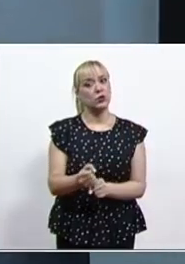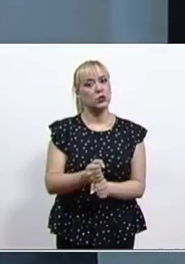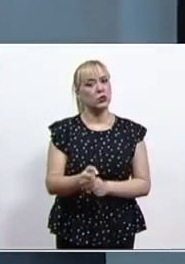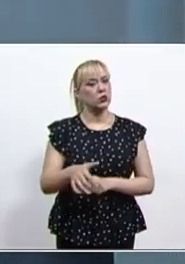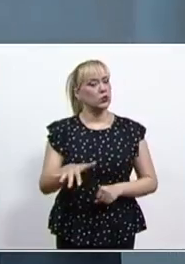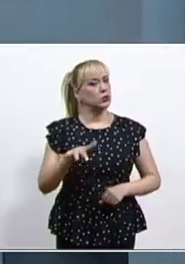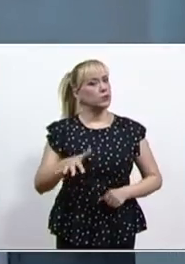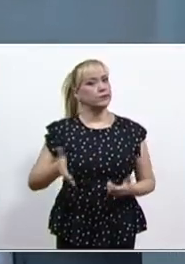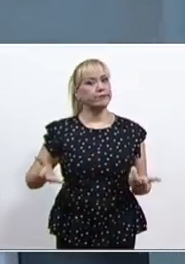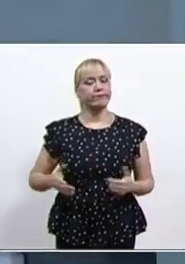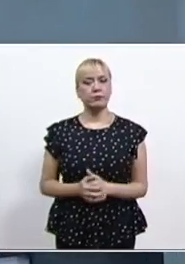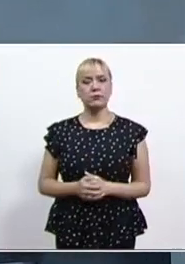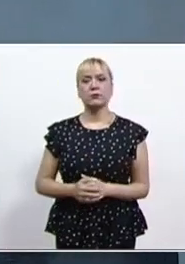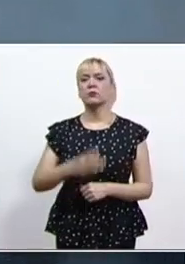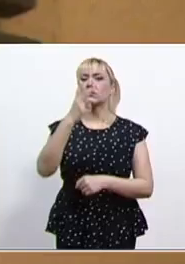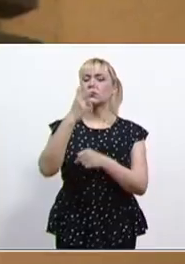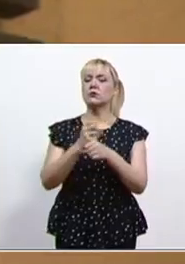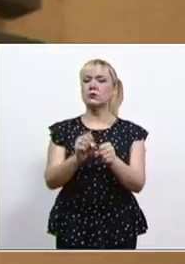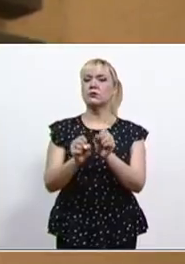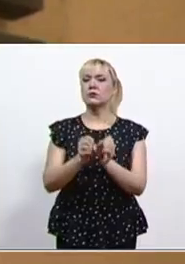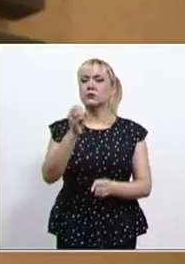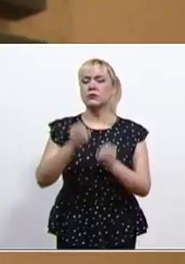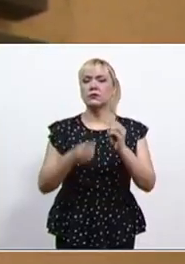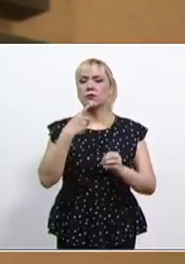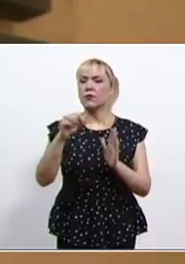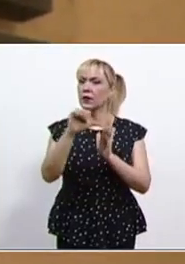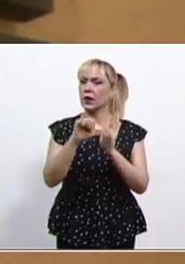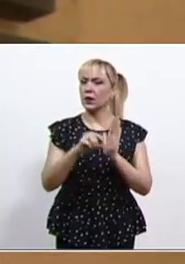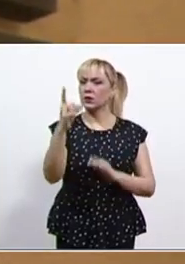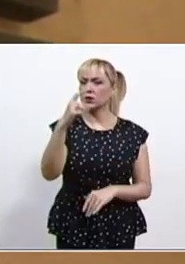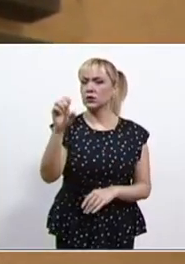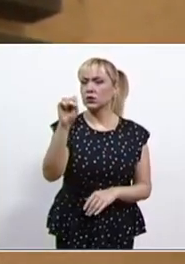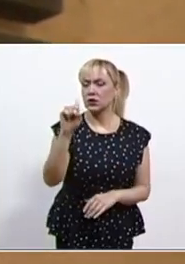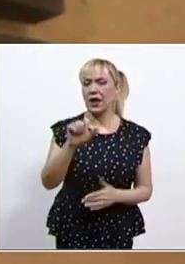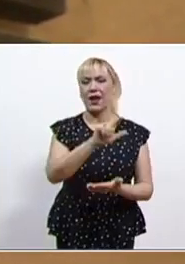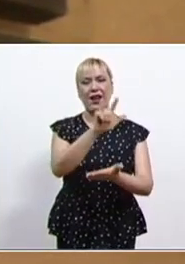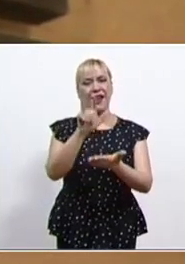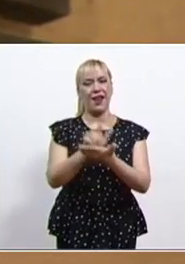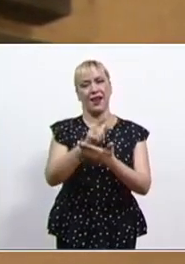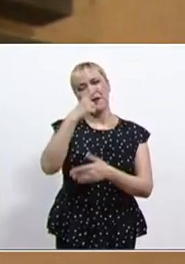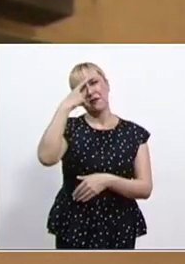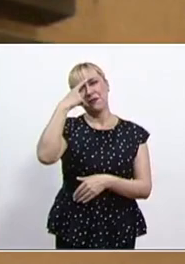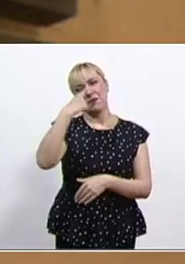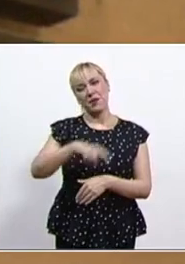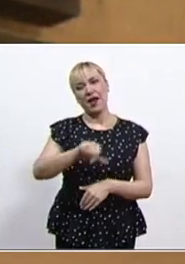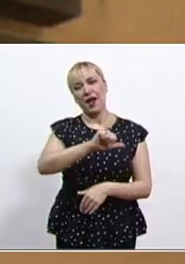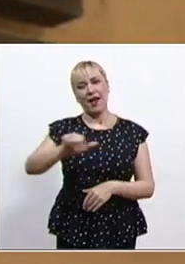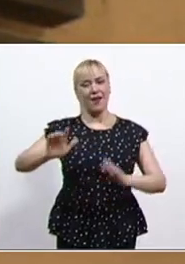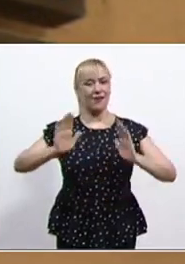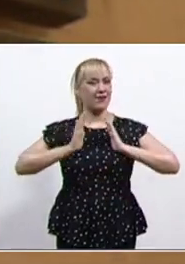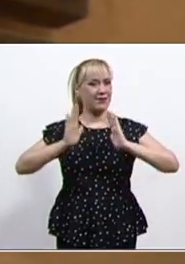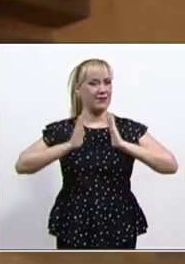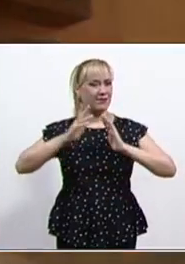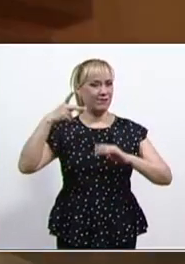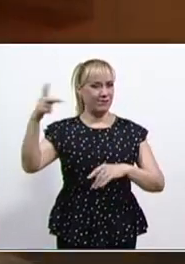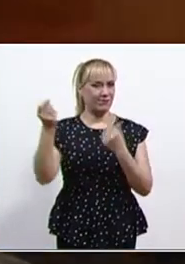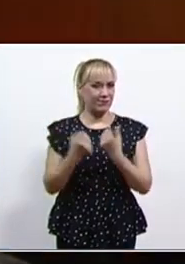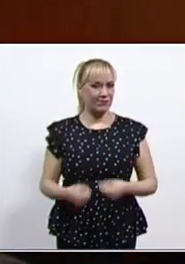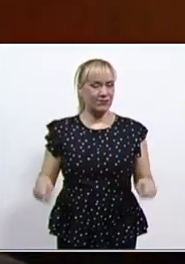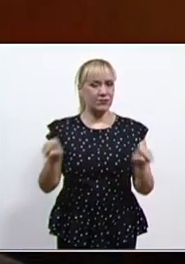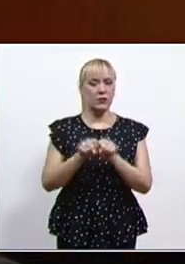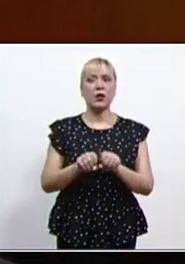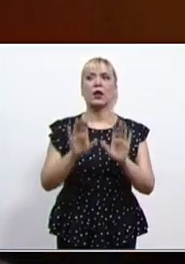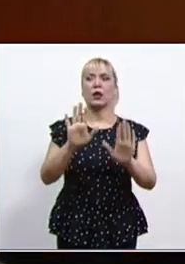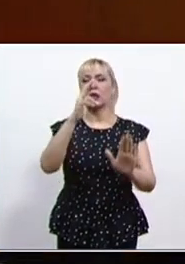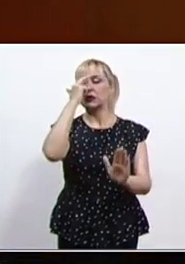La segunda sala estableció que el artículo 160 de la Ley del Instituto de Seguridad Social para las Fuerzas Armadas Mexicanas vulnera el